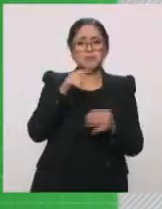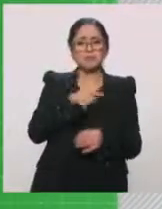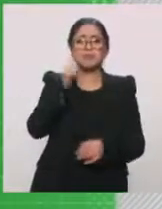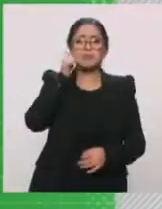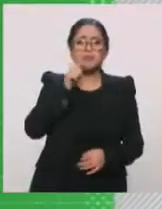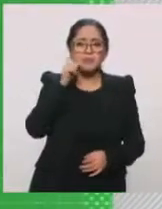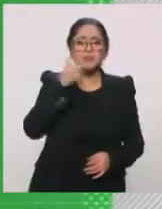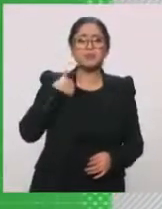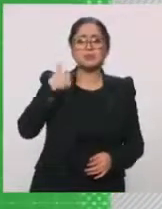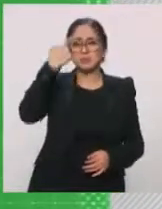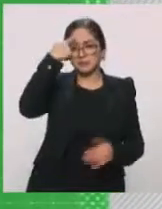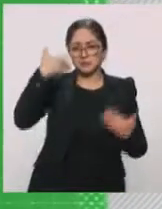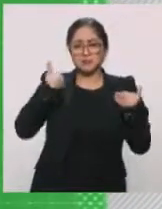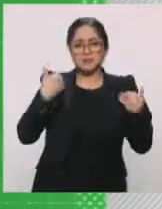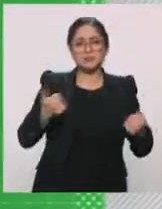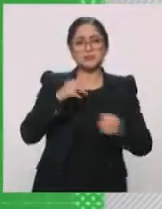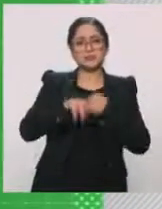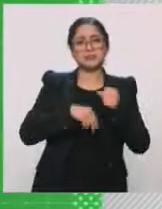Ambiental.